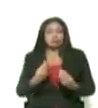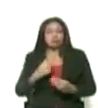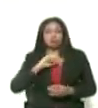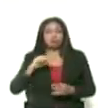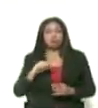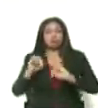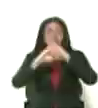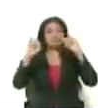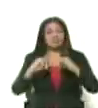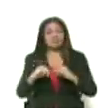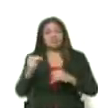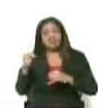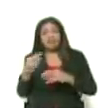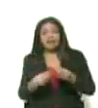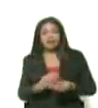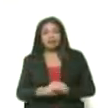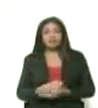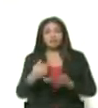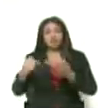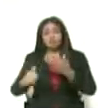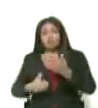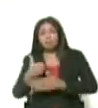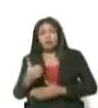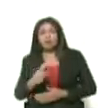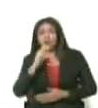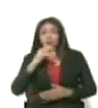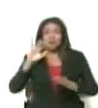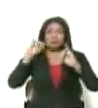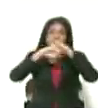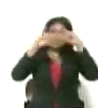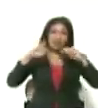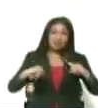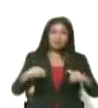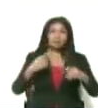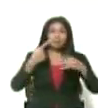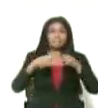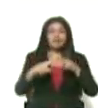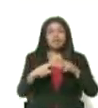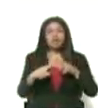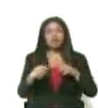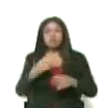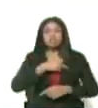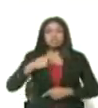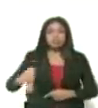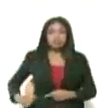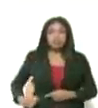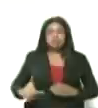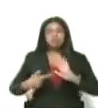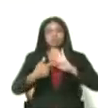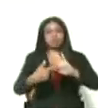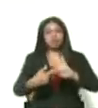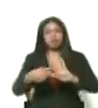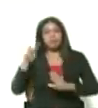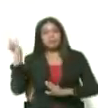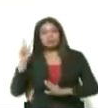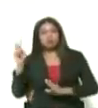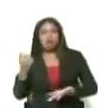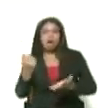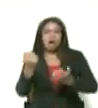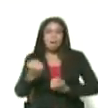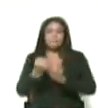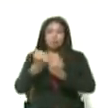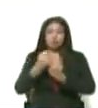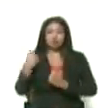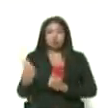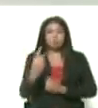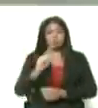es solamente esta, sino muchas otras. Pero China también está demostrando no solamente la solidaridad con Venezuela, está demostrando